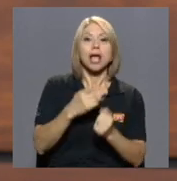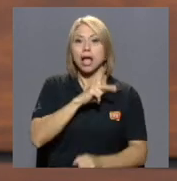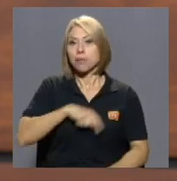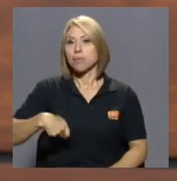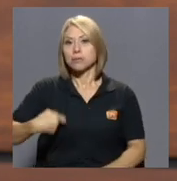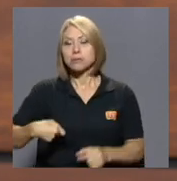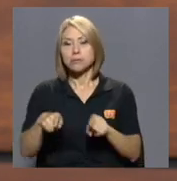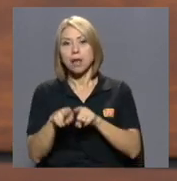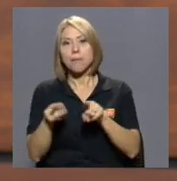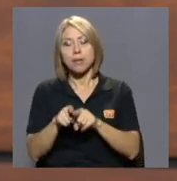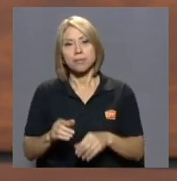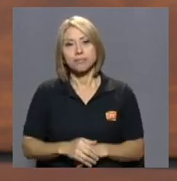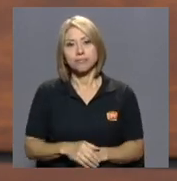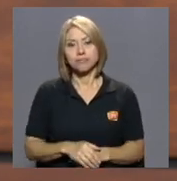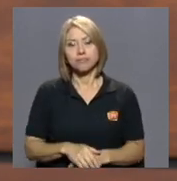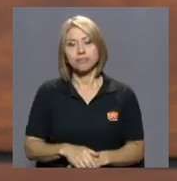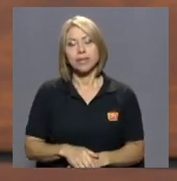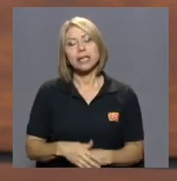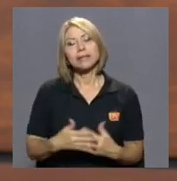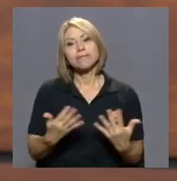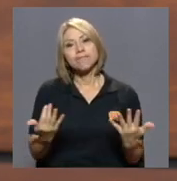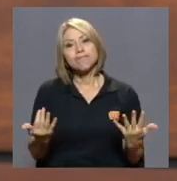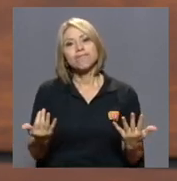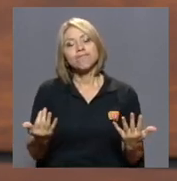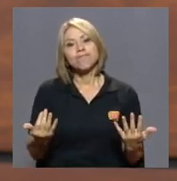Sí, como usted señala,